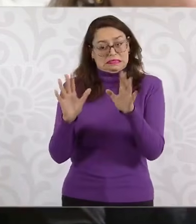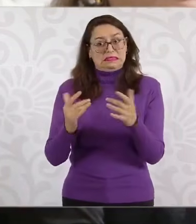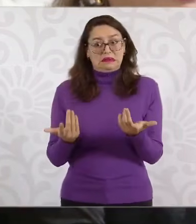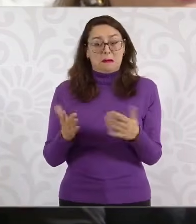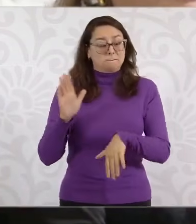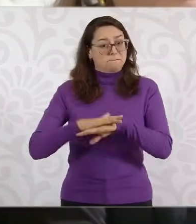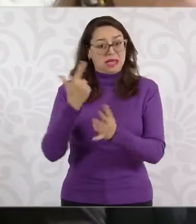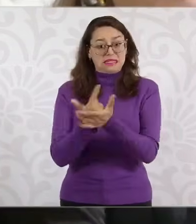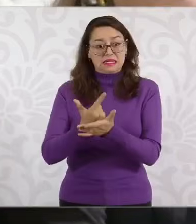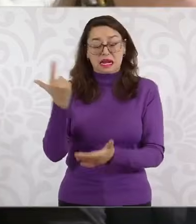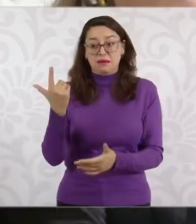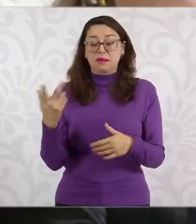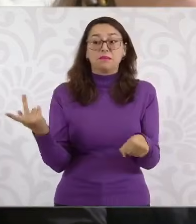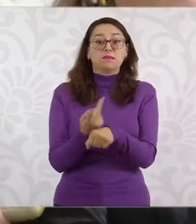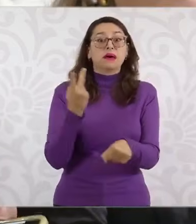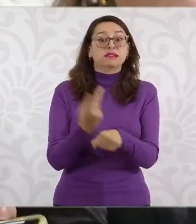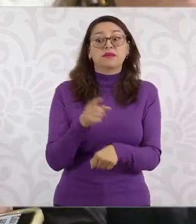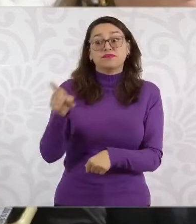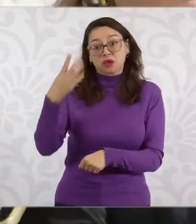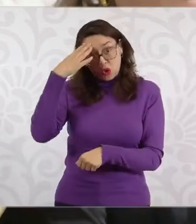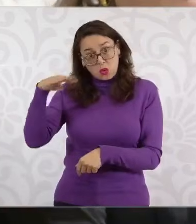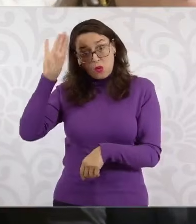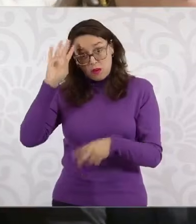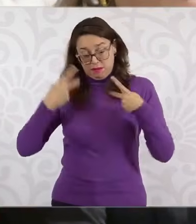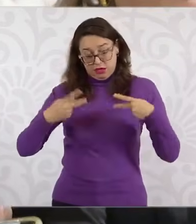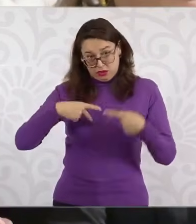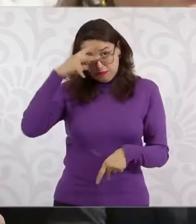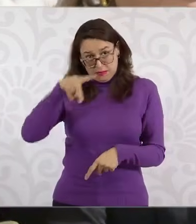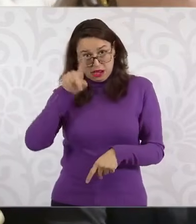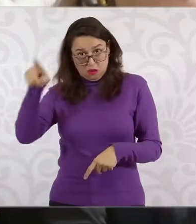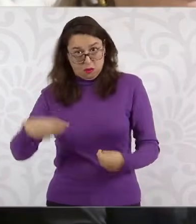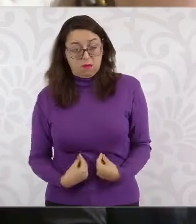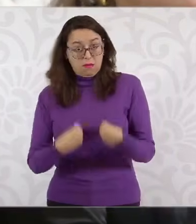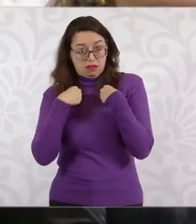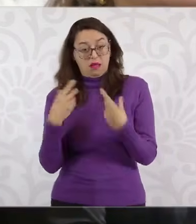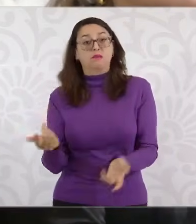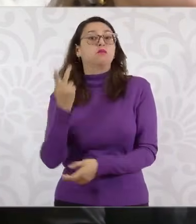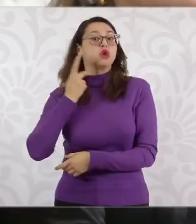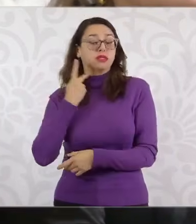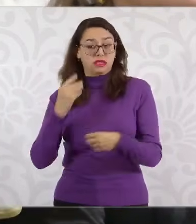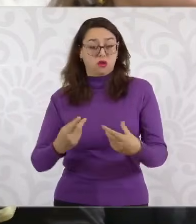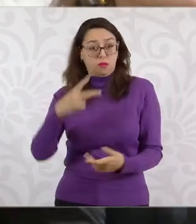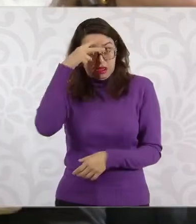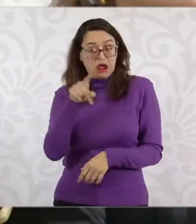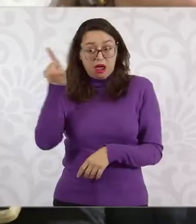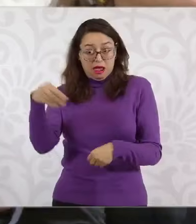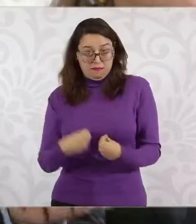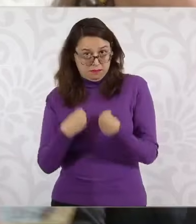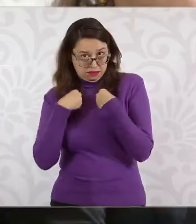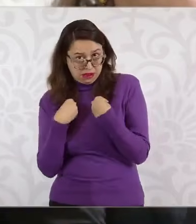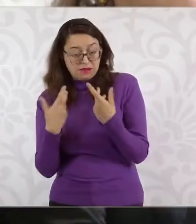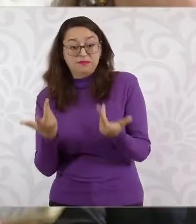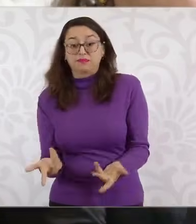los connacionales que viven en Cuba, con el cuerpo diplomático que está en Cuba, y si ha habido en algún momento un acercamiento